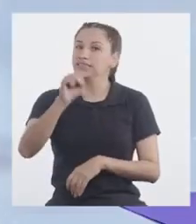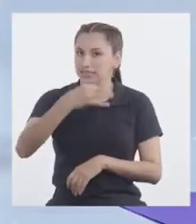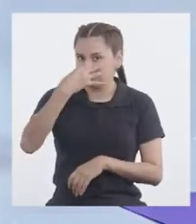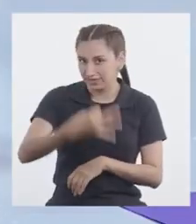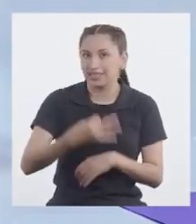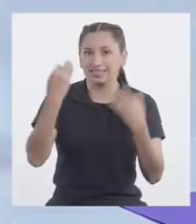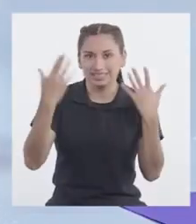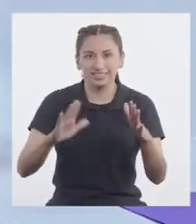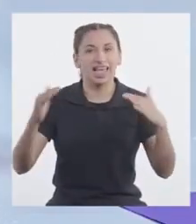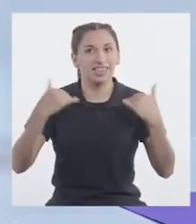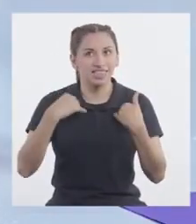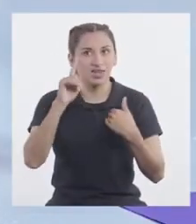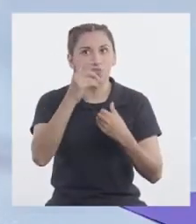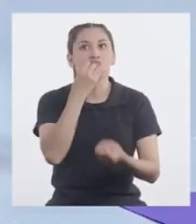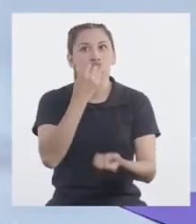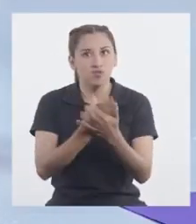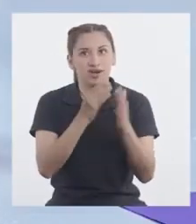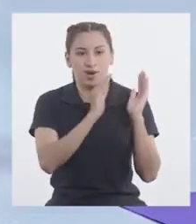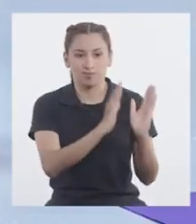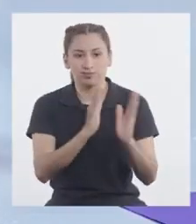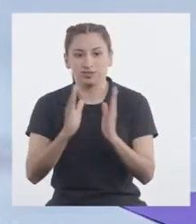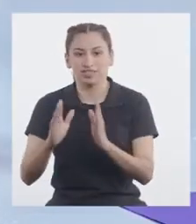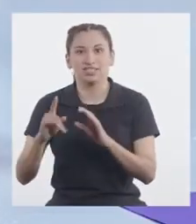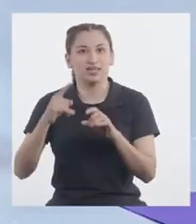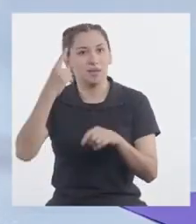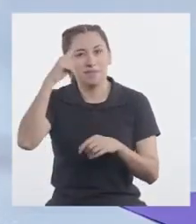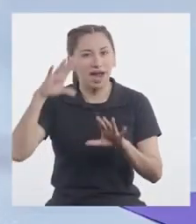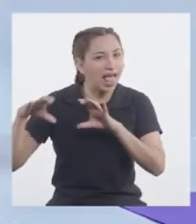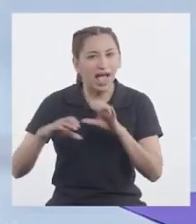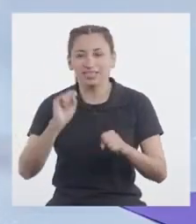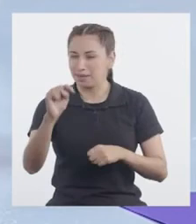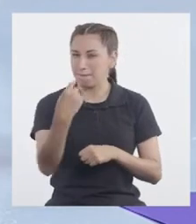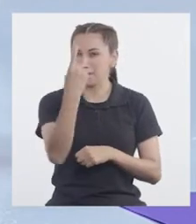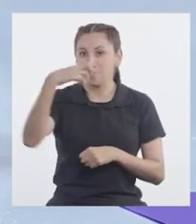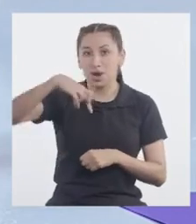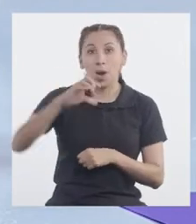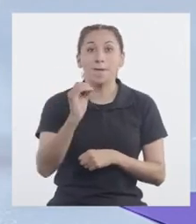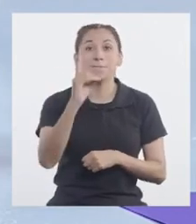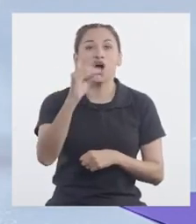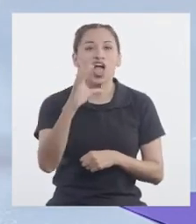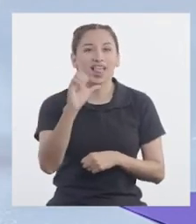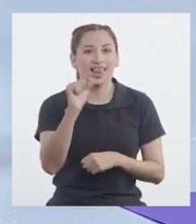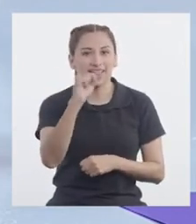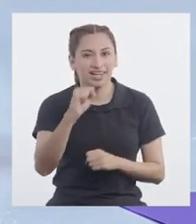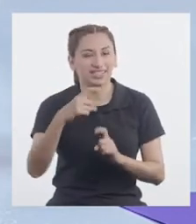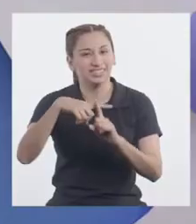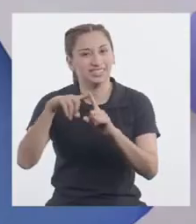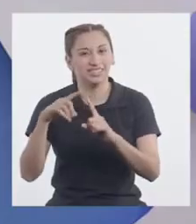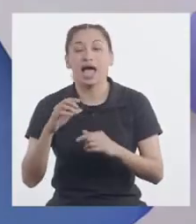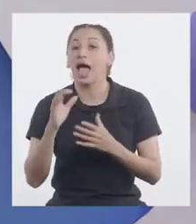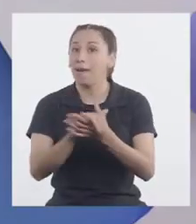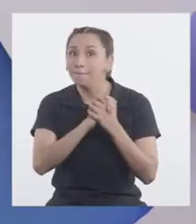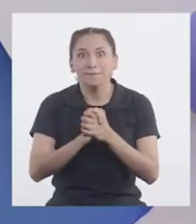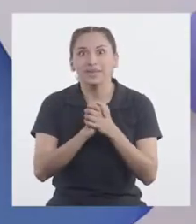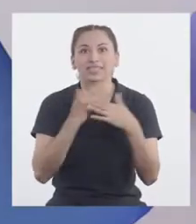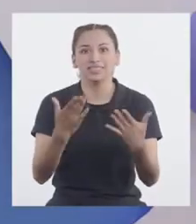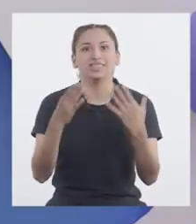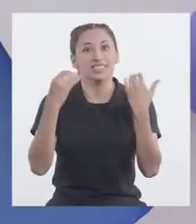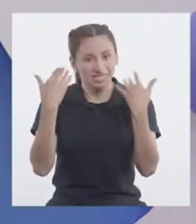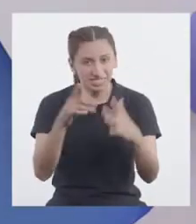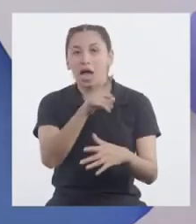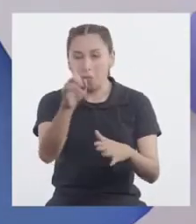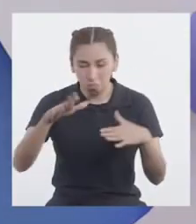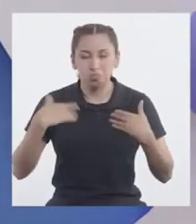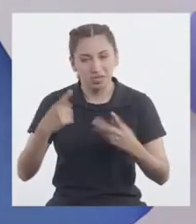Es verdad, creo que ya tenemos una buena planificación para hacer nuestro primer podcast, amigos. Sí, ya